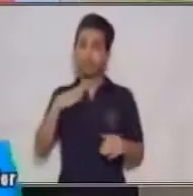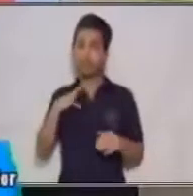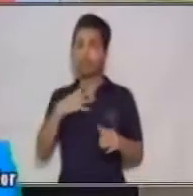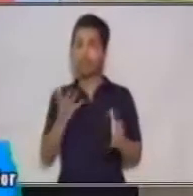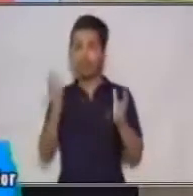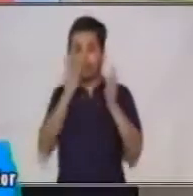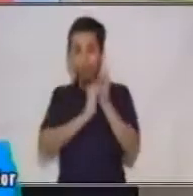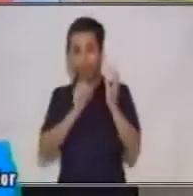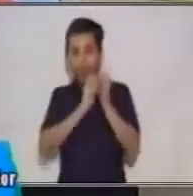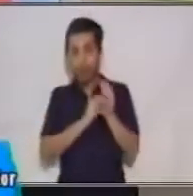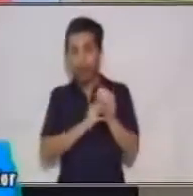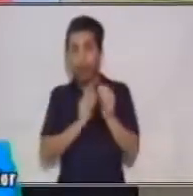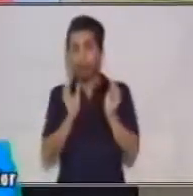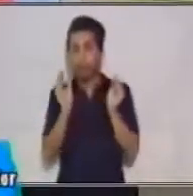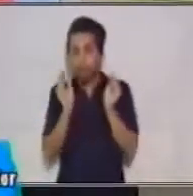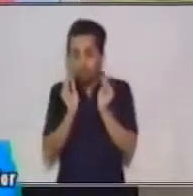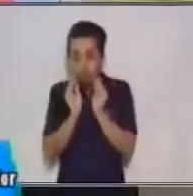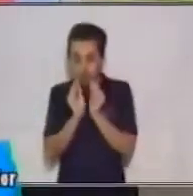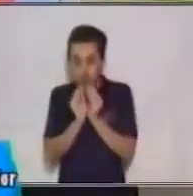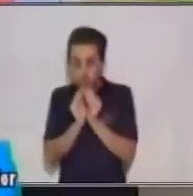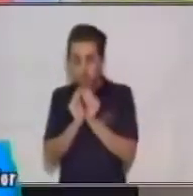naranja más pequeña,